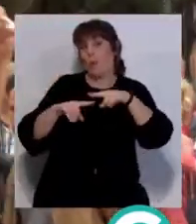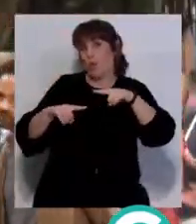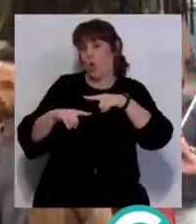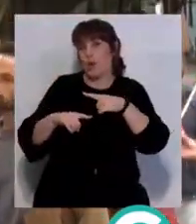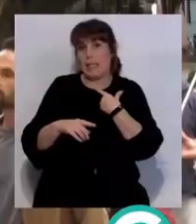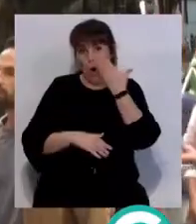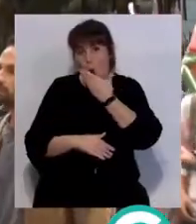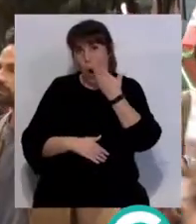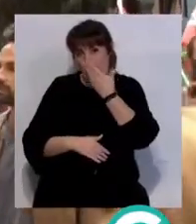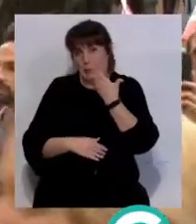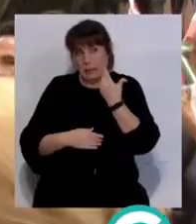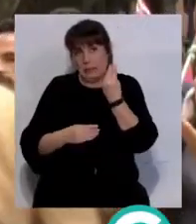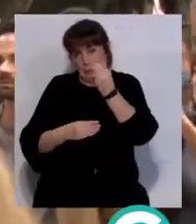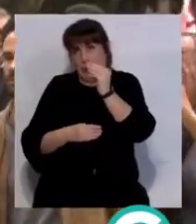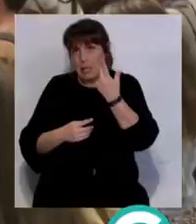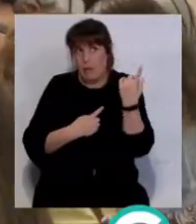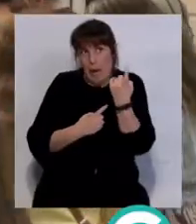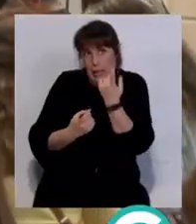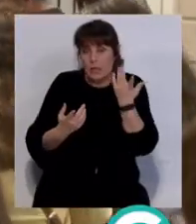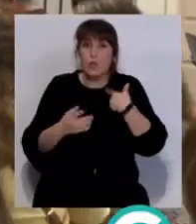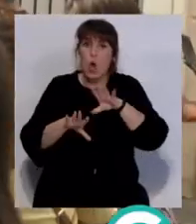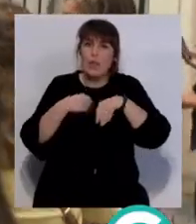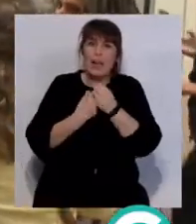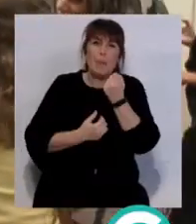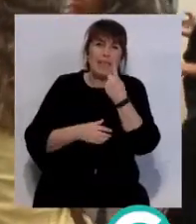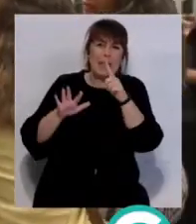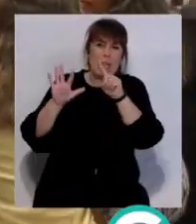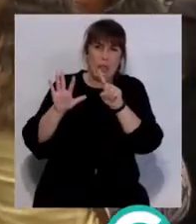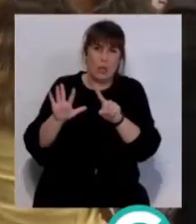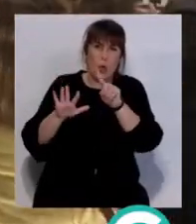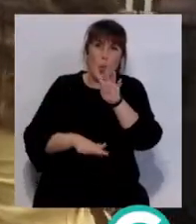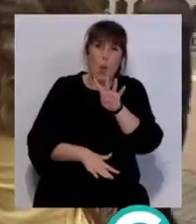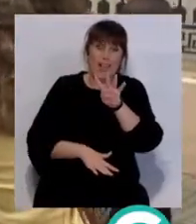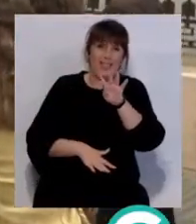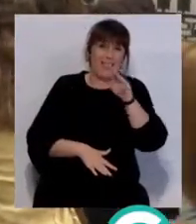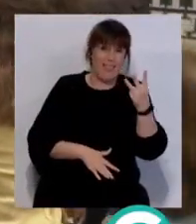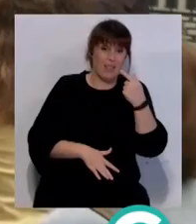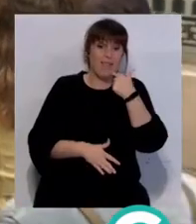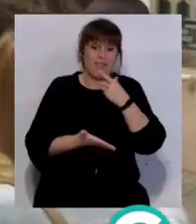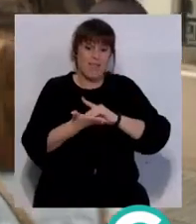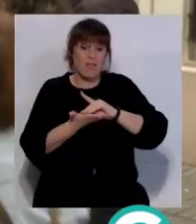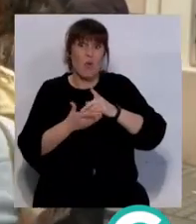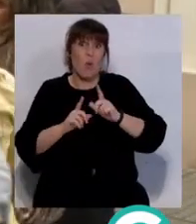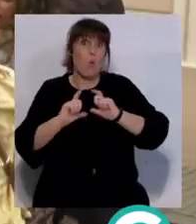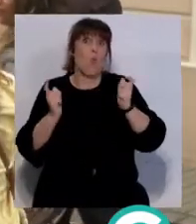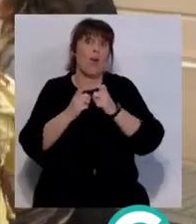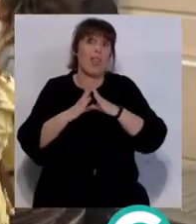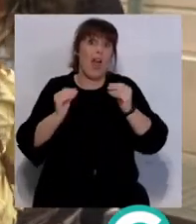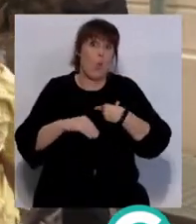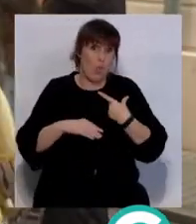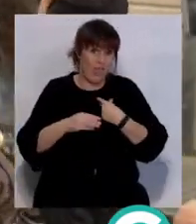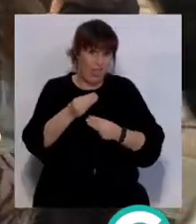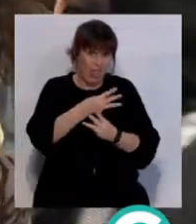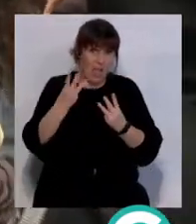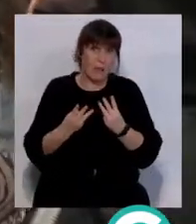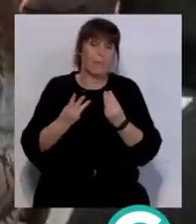escolares que aún quedaban pendientes, sobre un total de 1.643, según los datos ofrecidos por la Junta. En la provincia de Cádiz